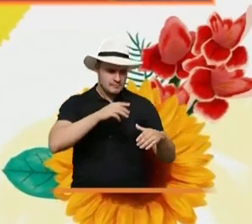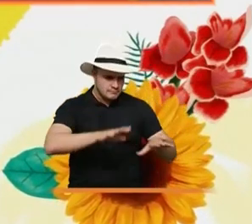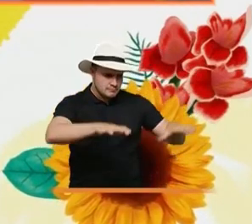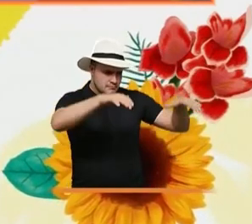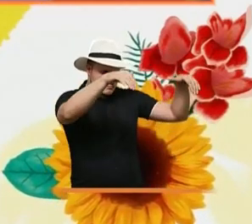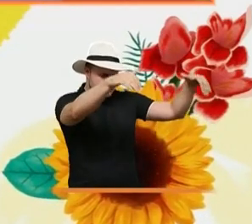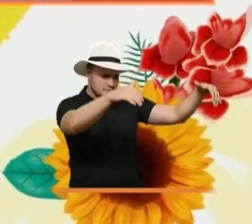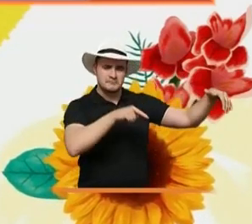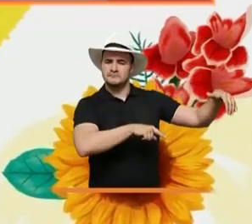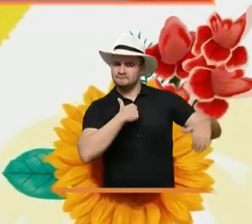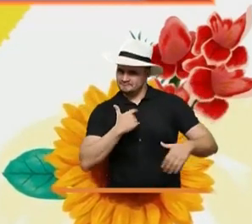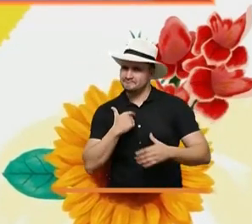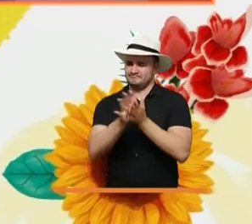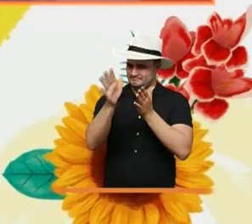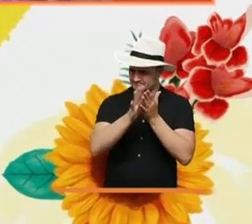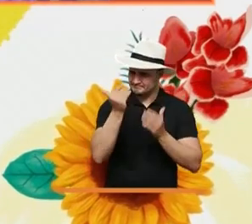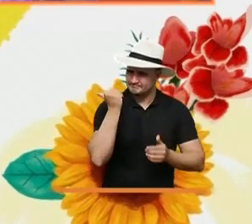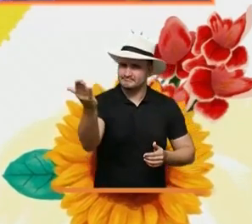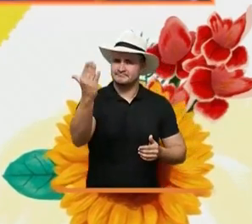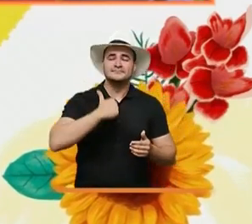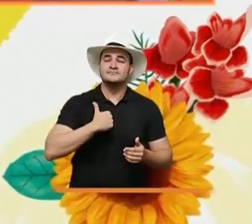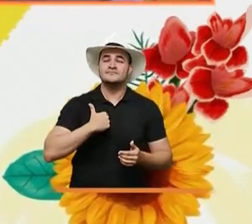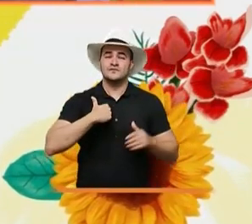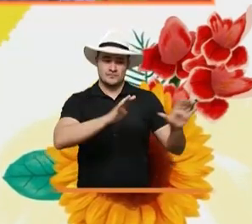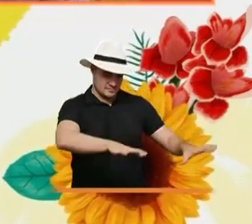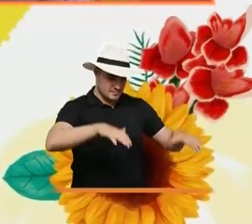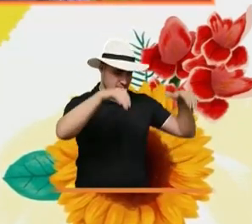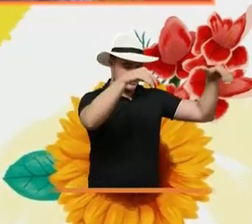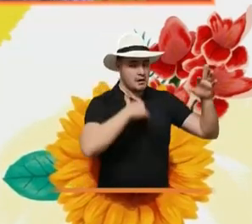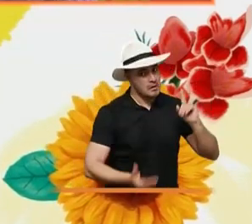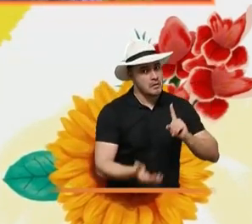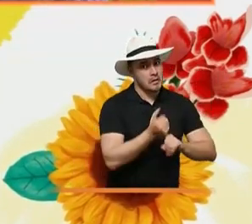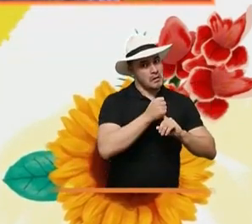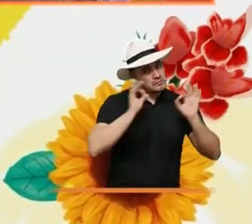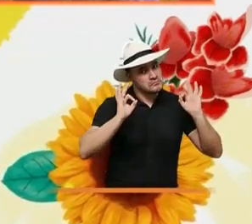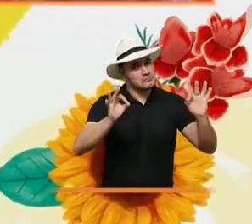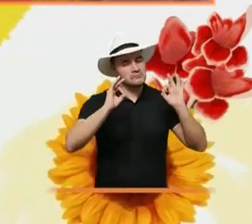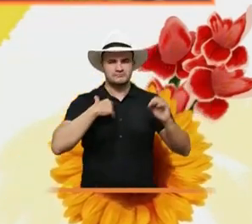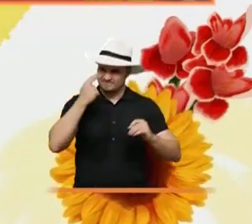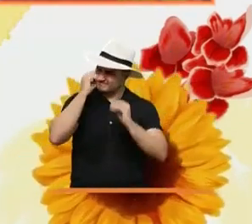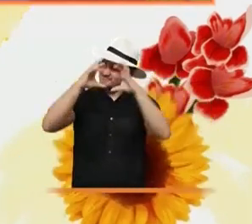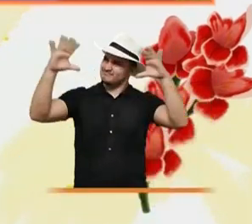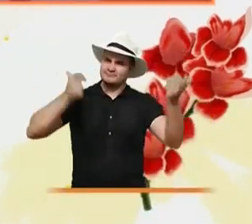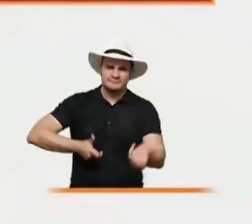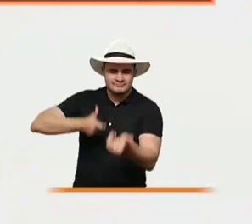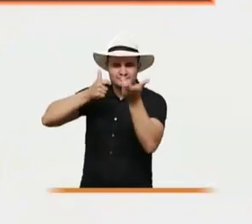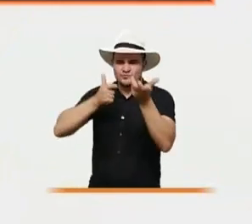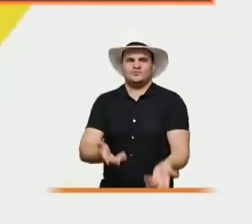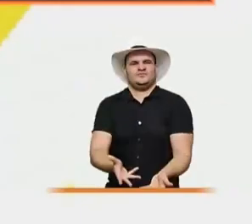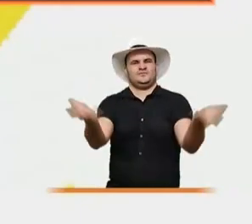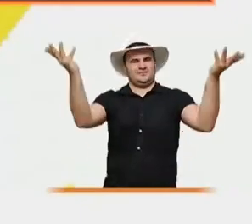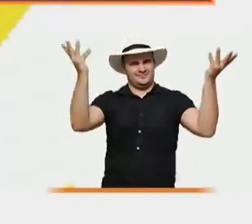lo cuento a mí si así se encuentran a un poco estará el bushel